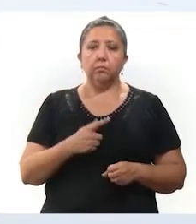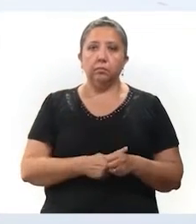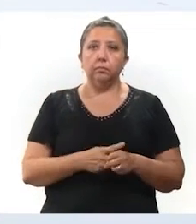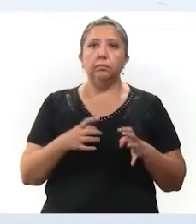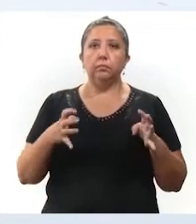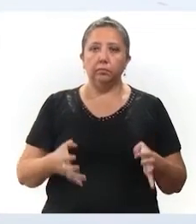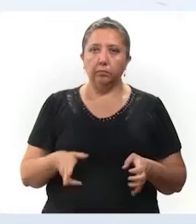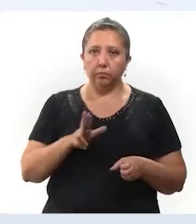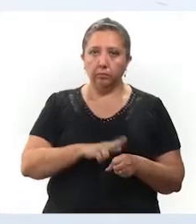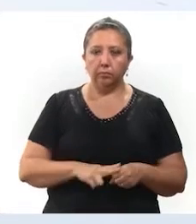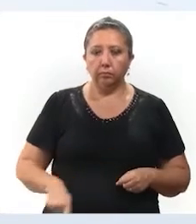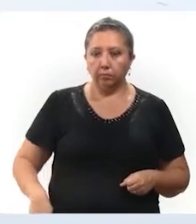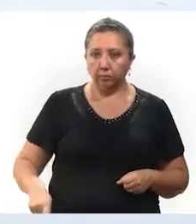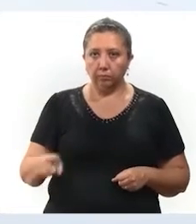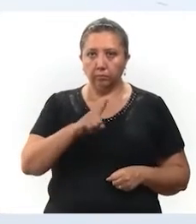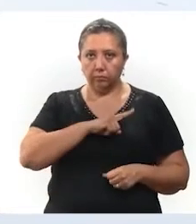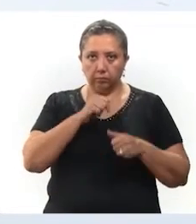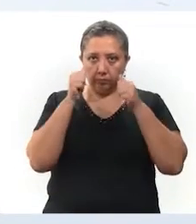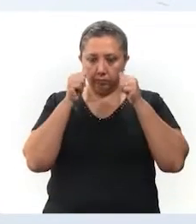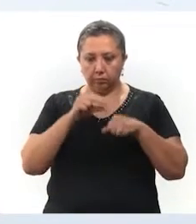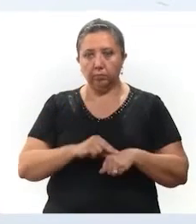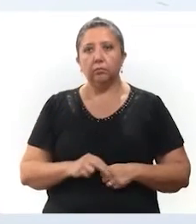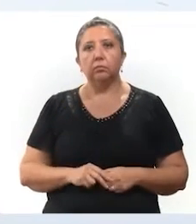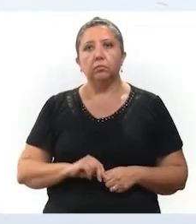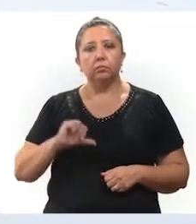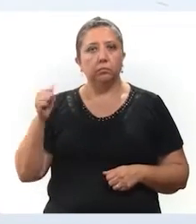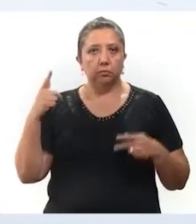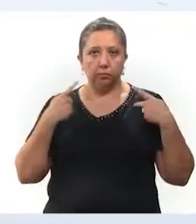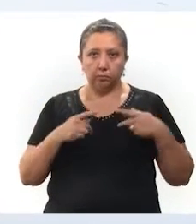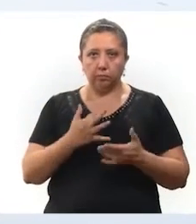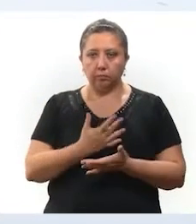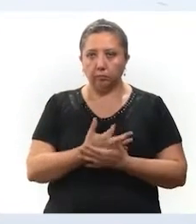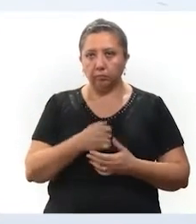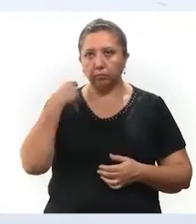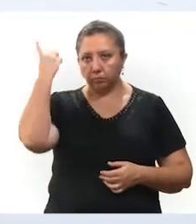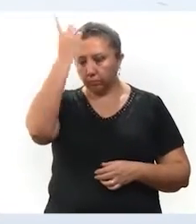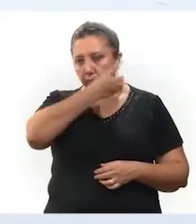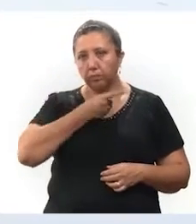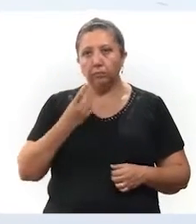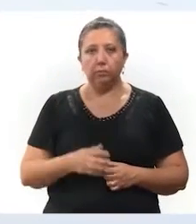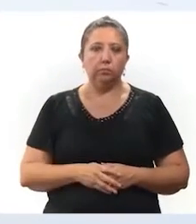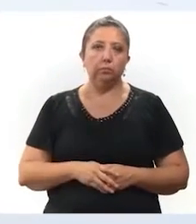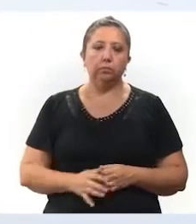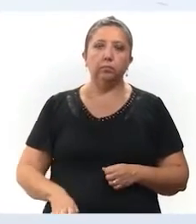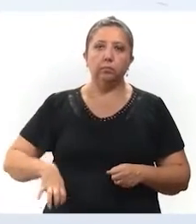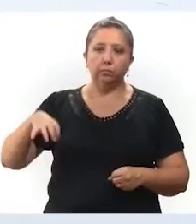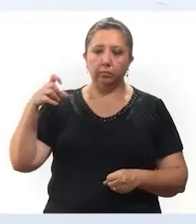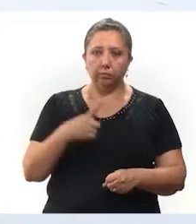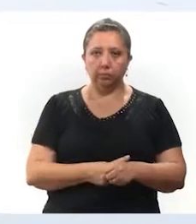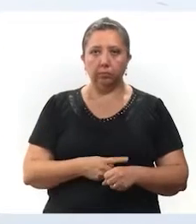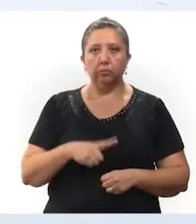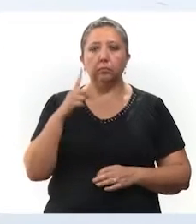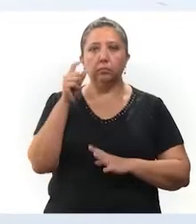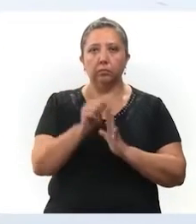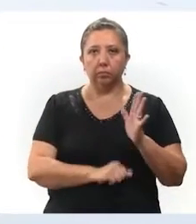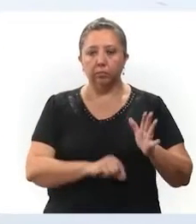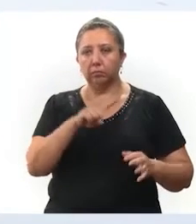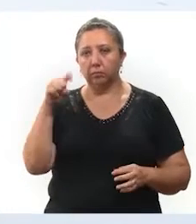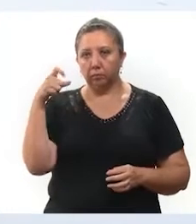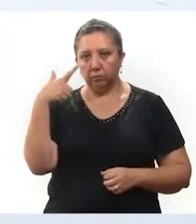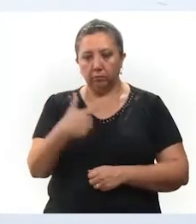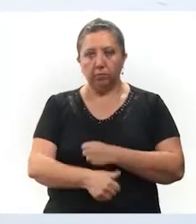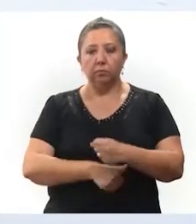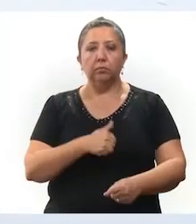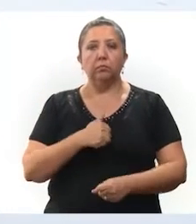casos positivos están en hospitales públicos y en aislamiento total. Hay otros pacientes a la espera de diagnóstico. El rango de edad de los casos es de 1 mes